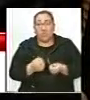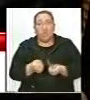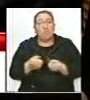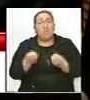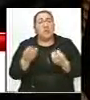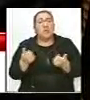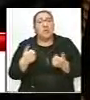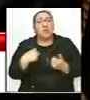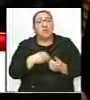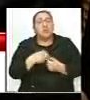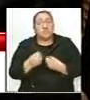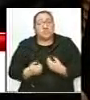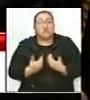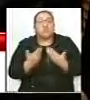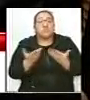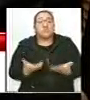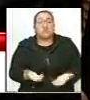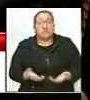dado